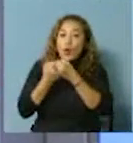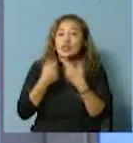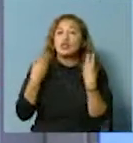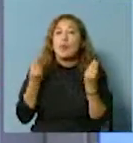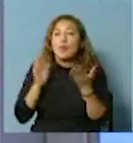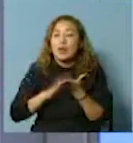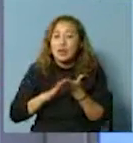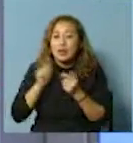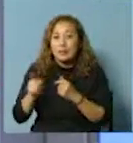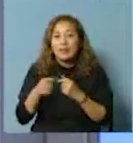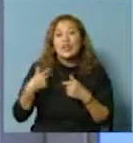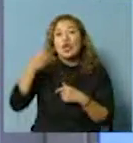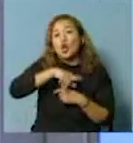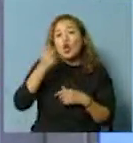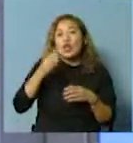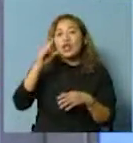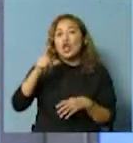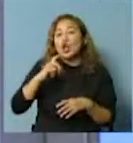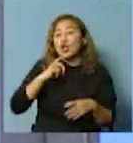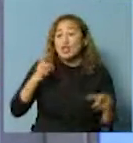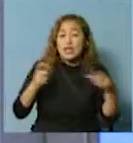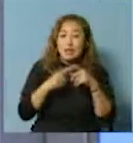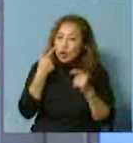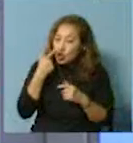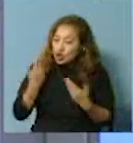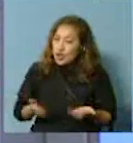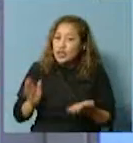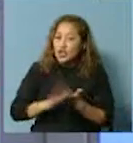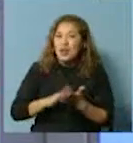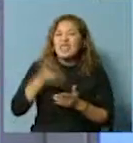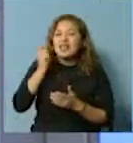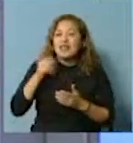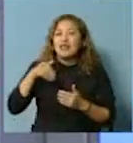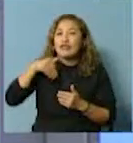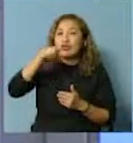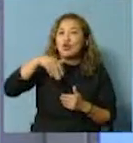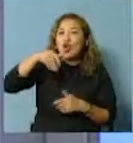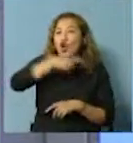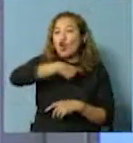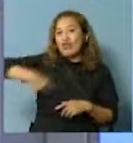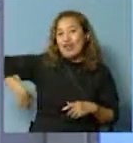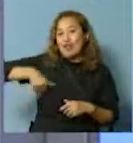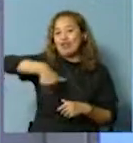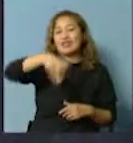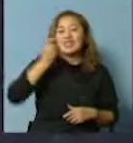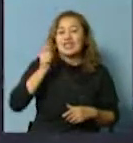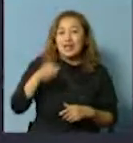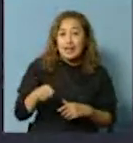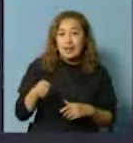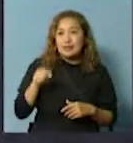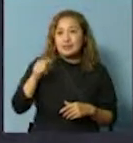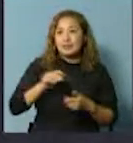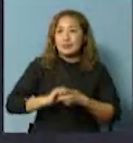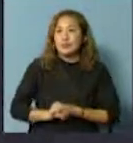con la lista de concejales pero para que ustedes sigan conociendo los candidatos a gobernador de